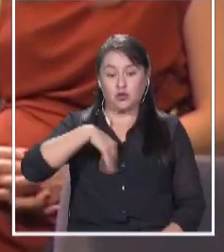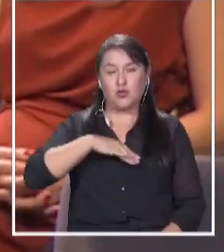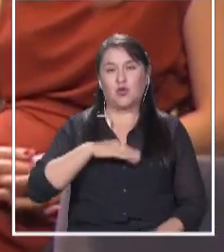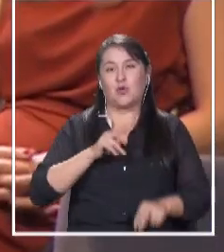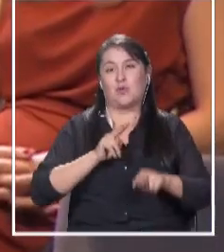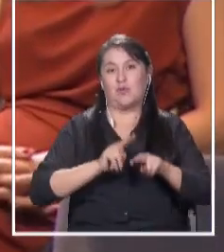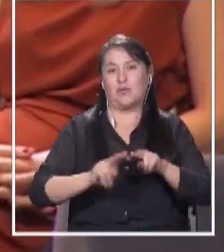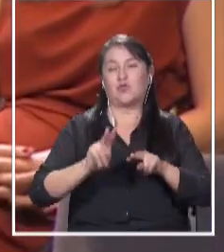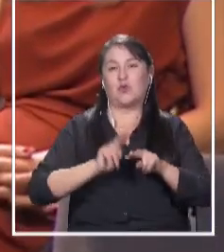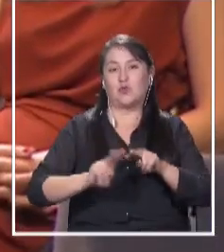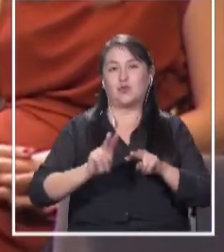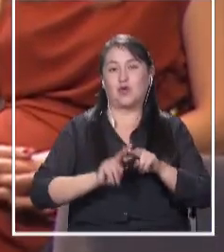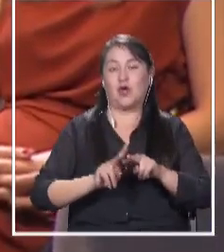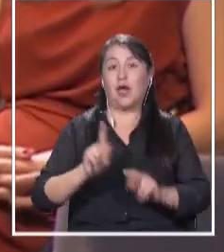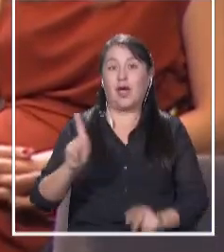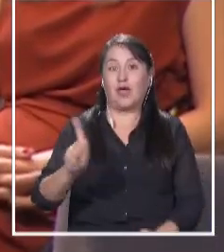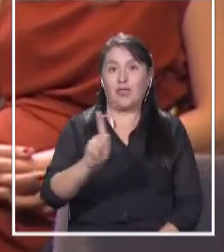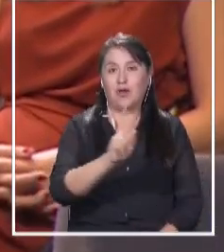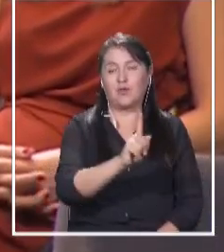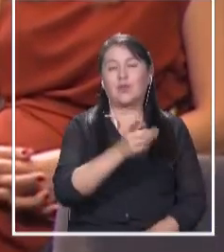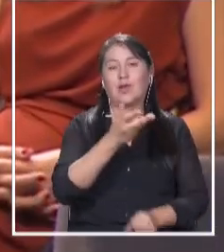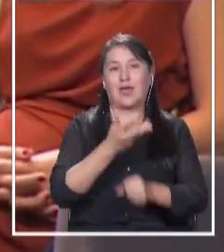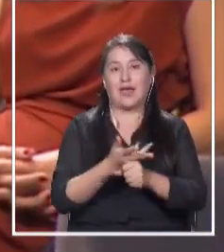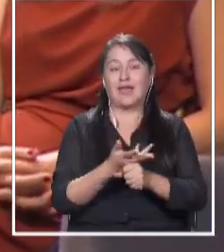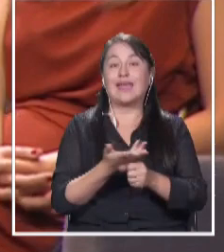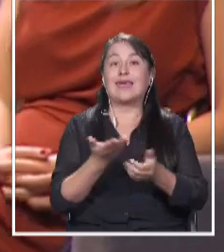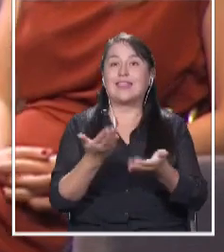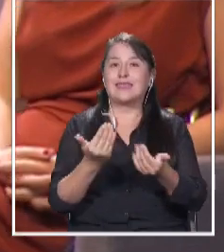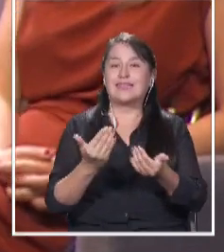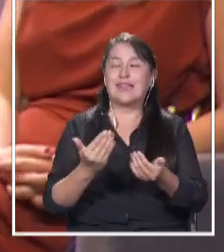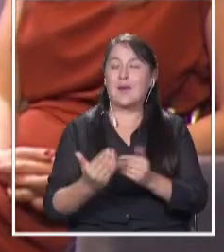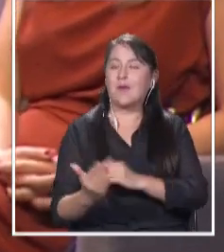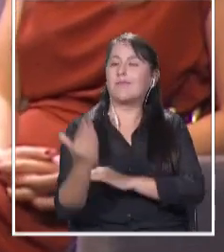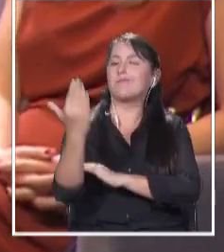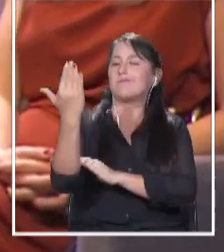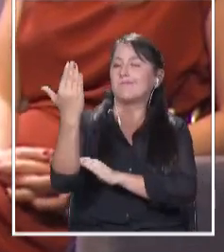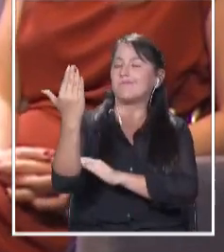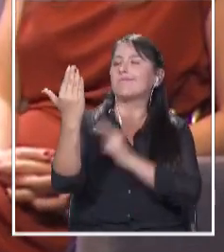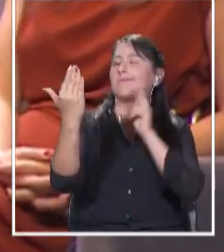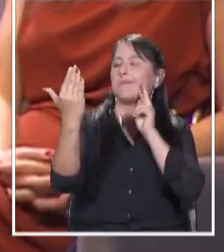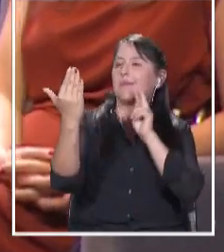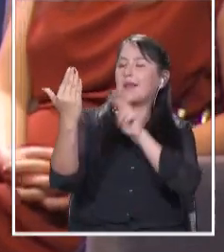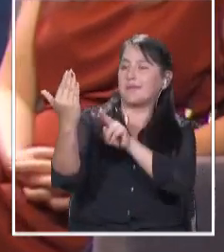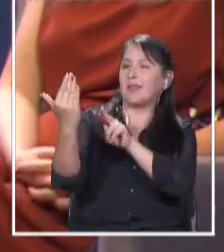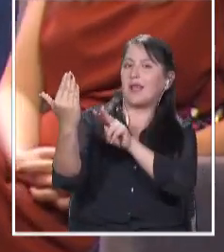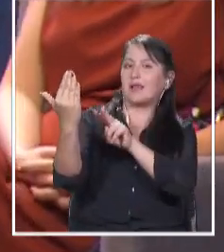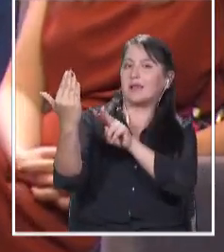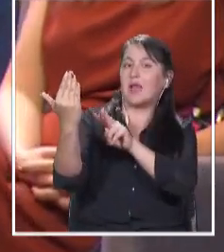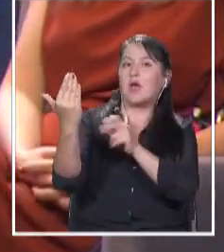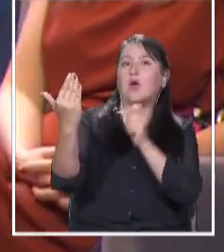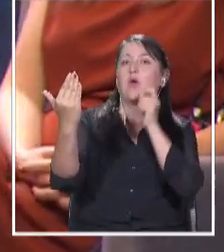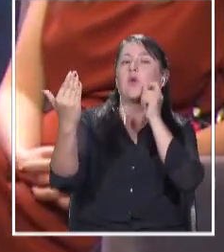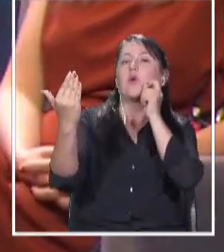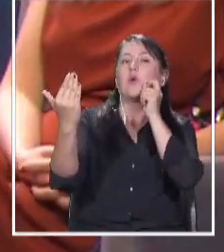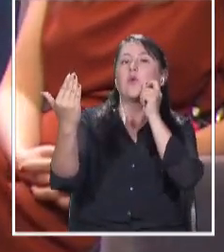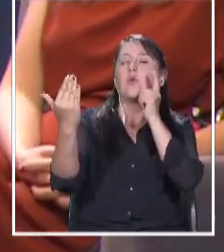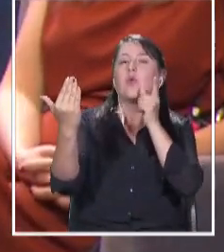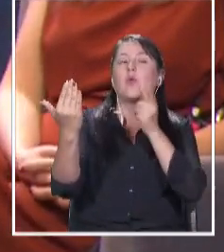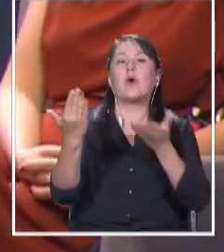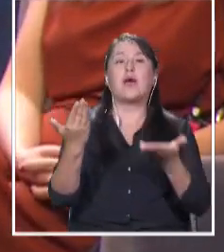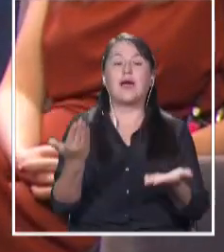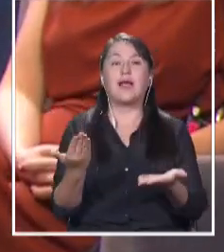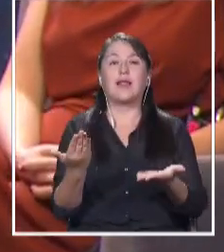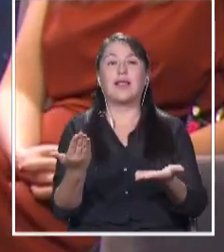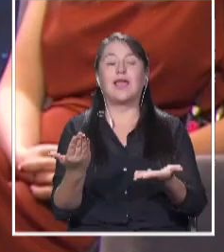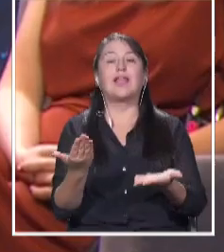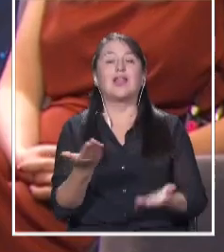dentro de cada uno de nosotros y necesitamos mirarnos al espejo para ver exactamente cuál es la trazabilidad de lo que